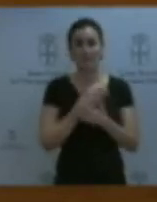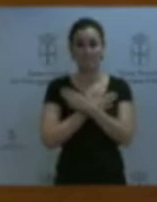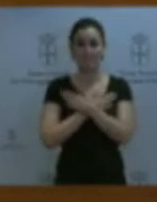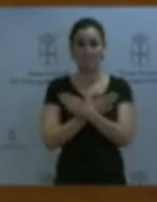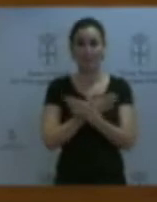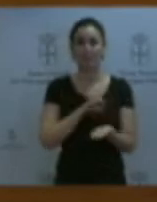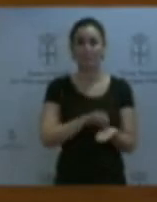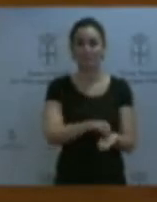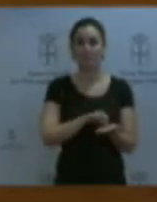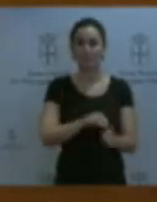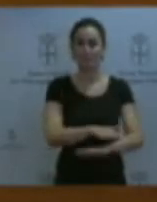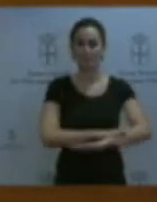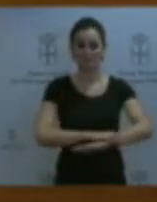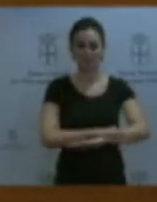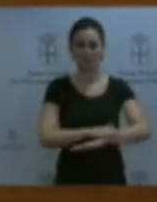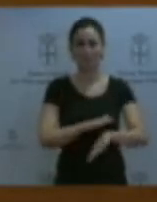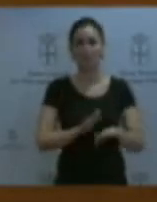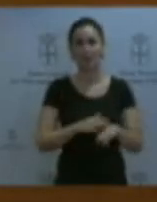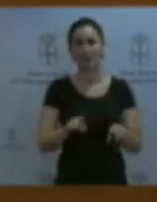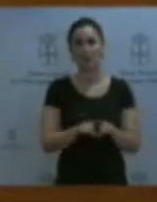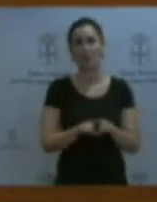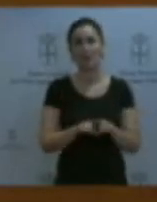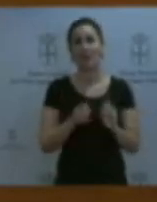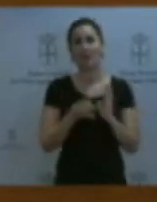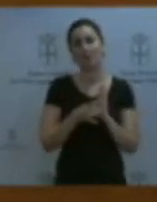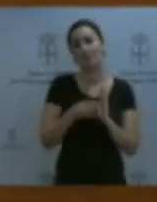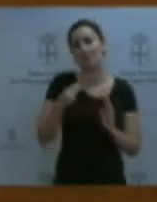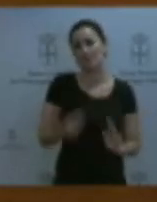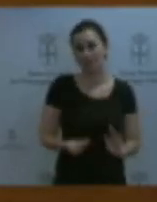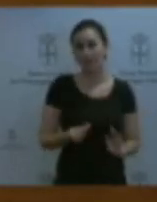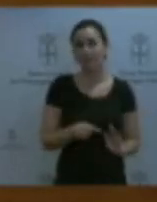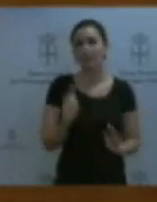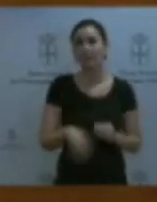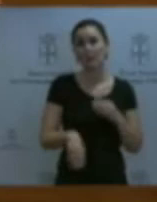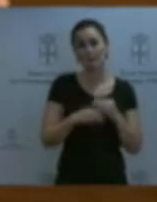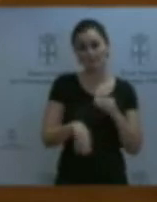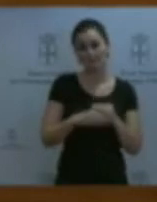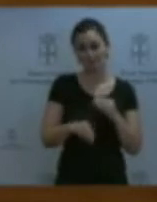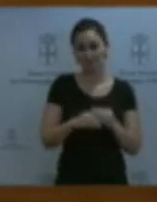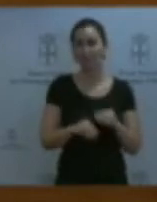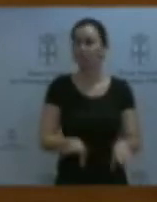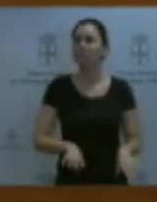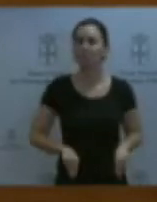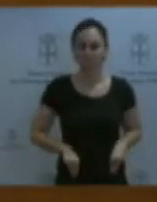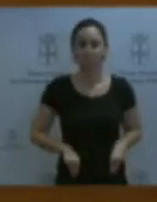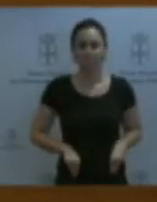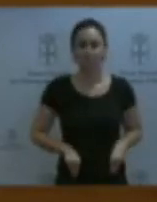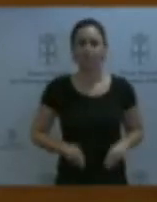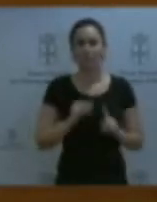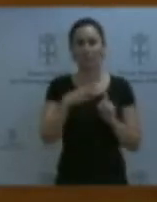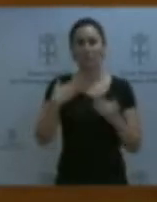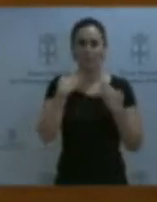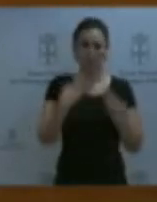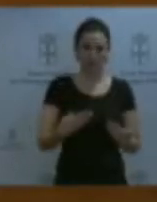parque de calidad y admitiremos las enmiendas que van en ese sentido que propuestas por foro, que me parece que es dos de ellas. Una que habla